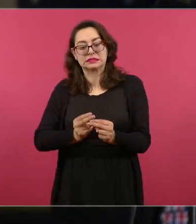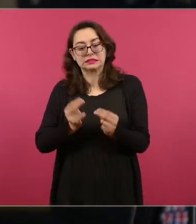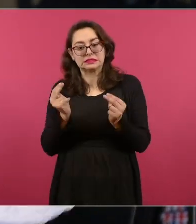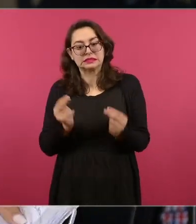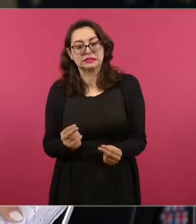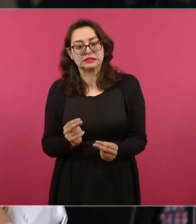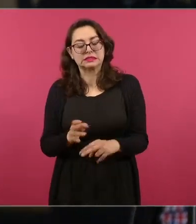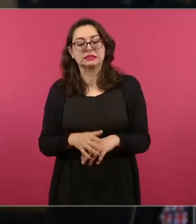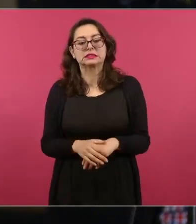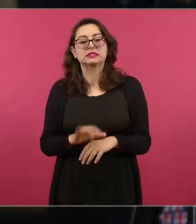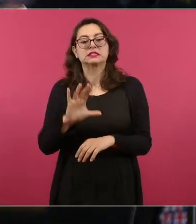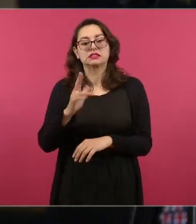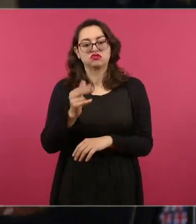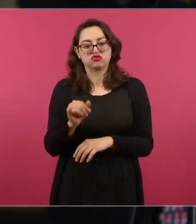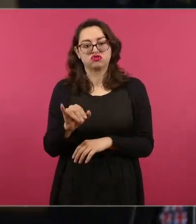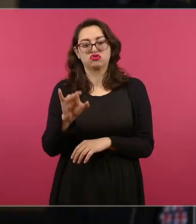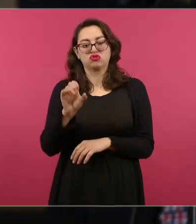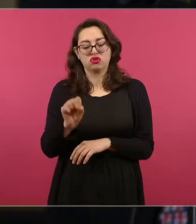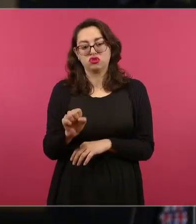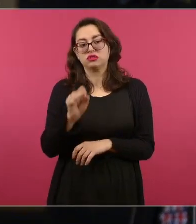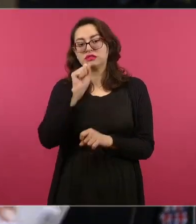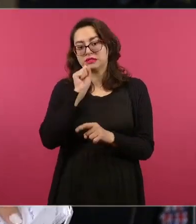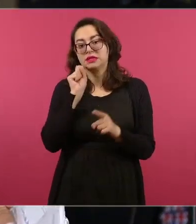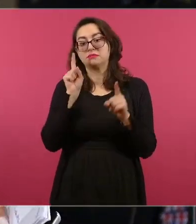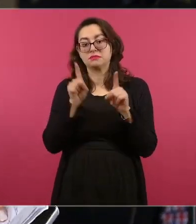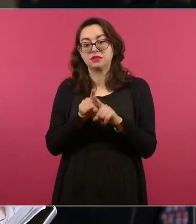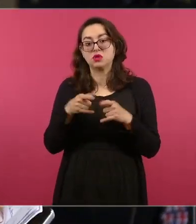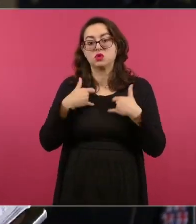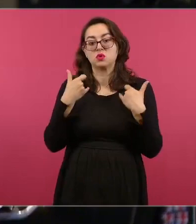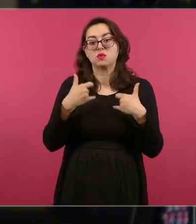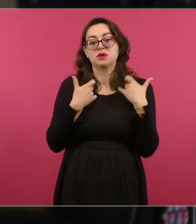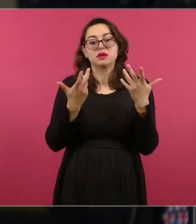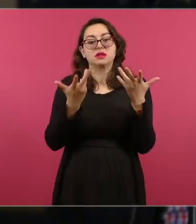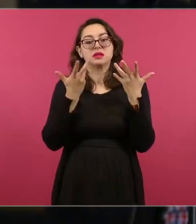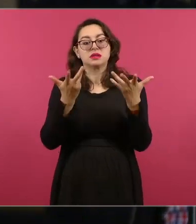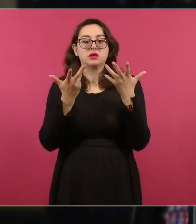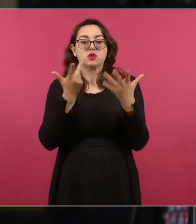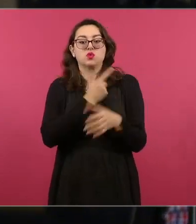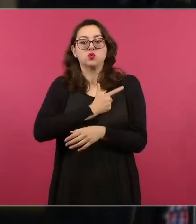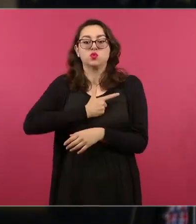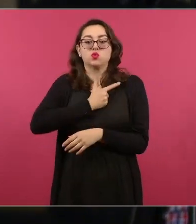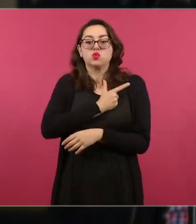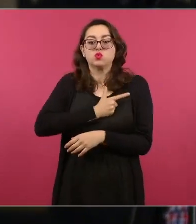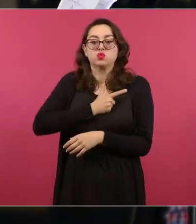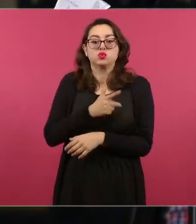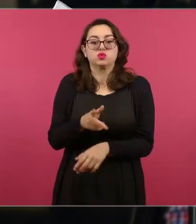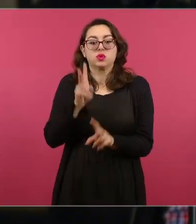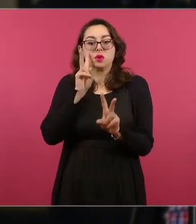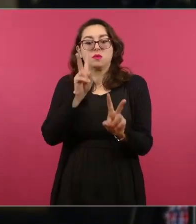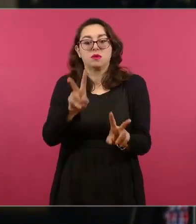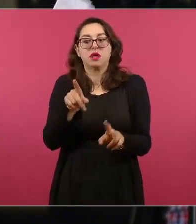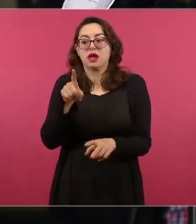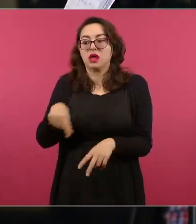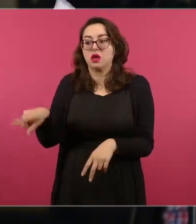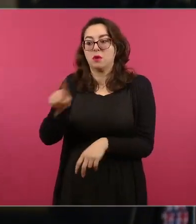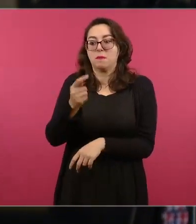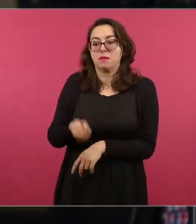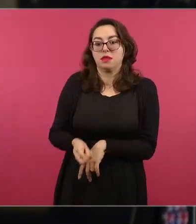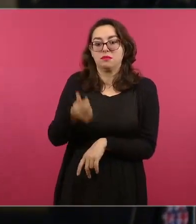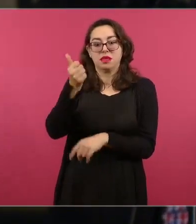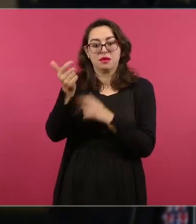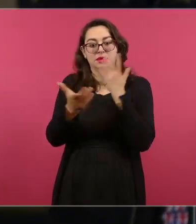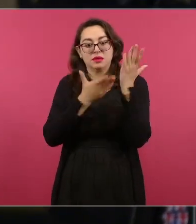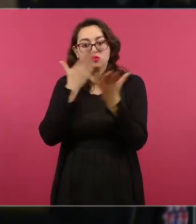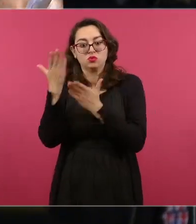hospital. Y en Choice, los jóvenes que lo adoran. ¿Por qué? Porque primera vez tienen cómo estudiar, cómo comprar sus